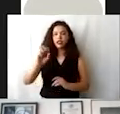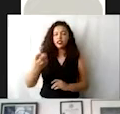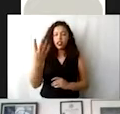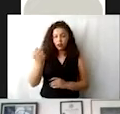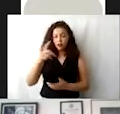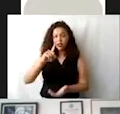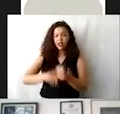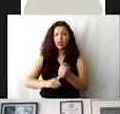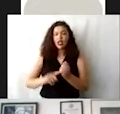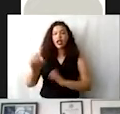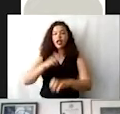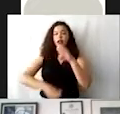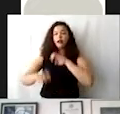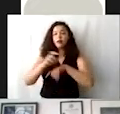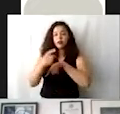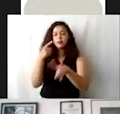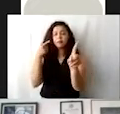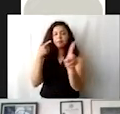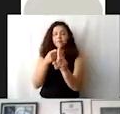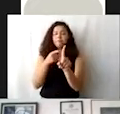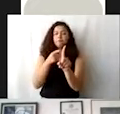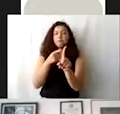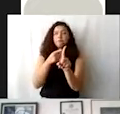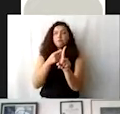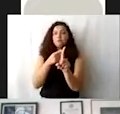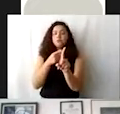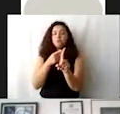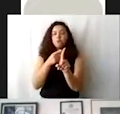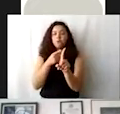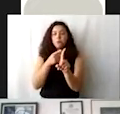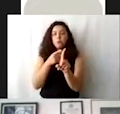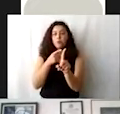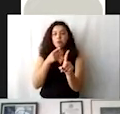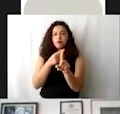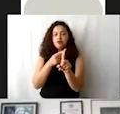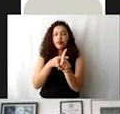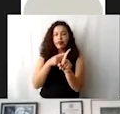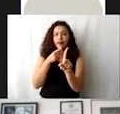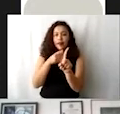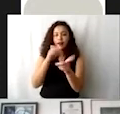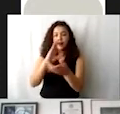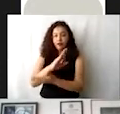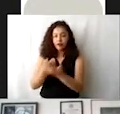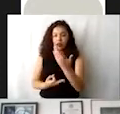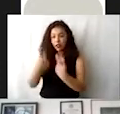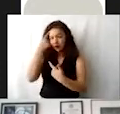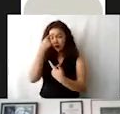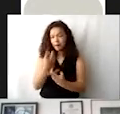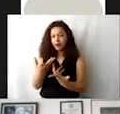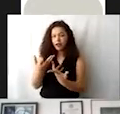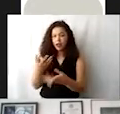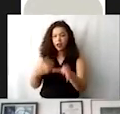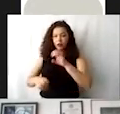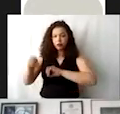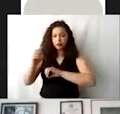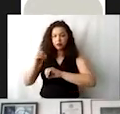aquellas empresas que se dedican a llevar a cabo la facturación de operaciones simuladas.